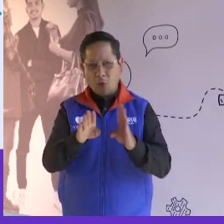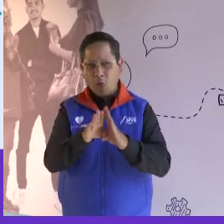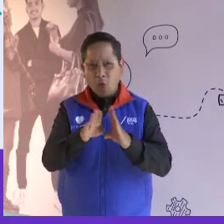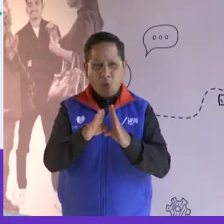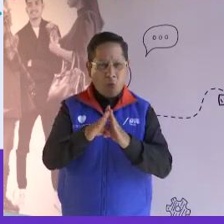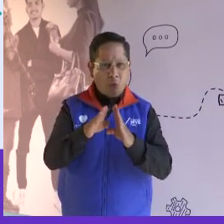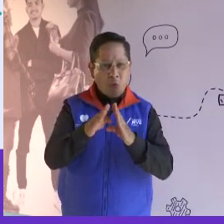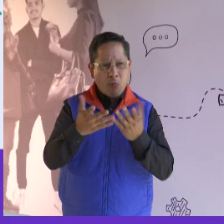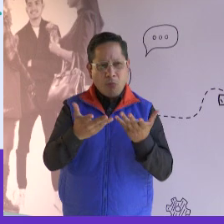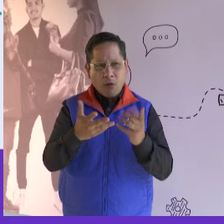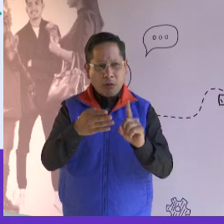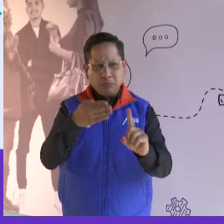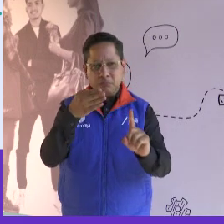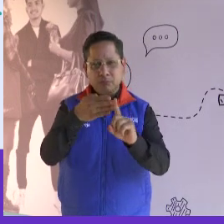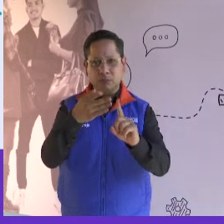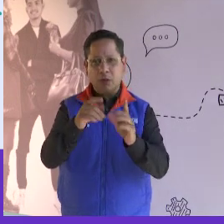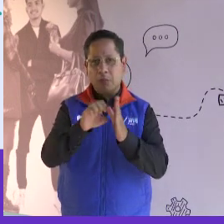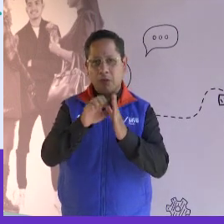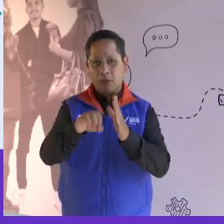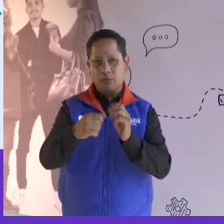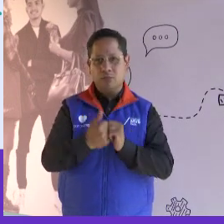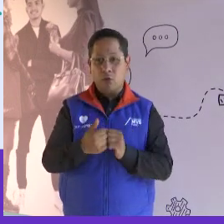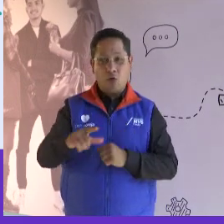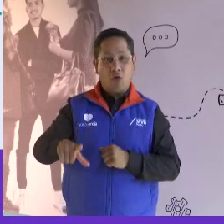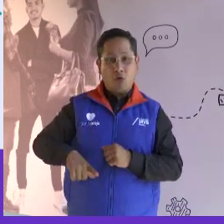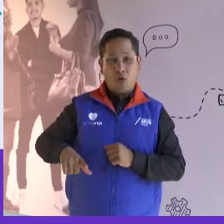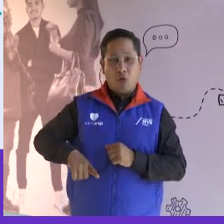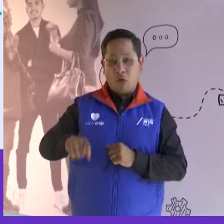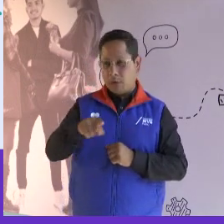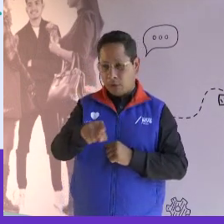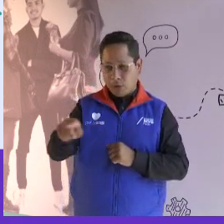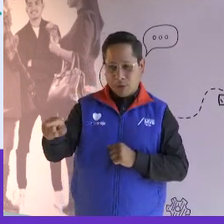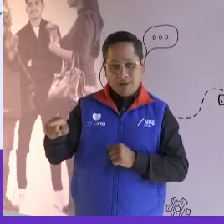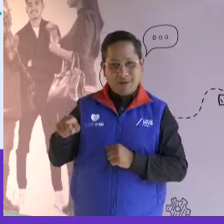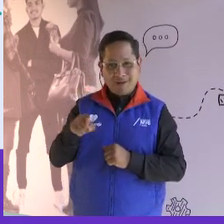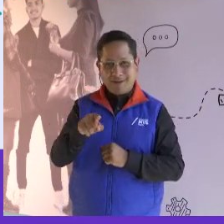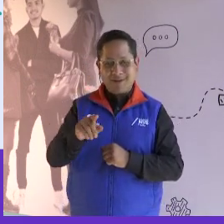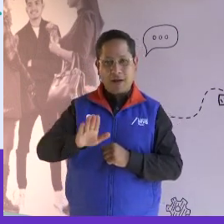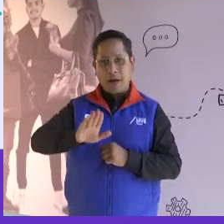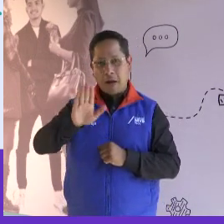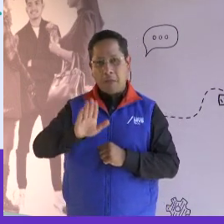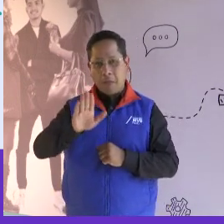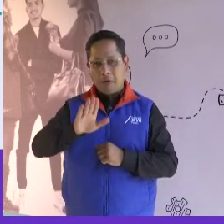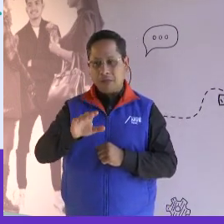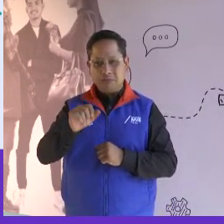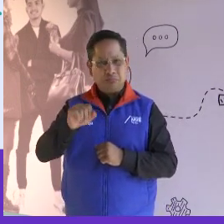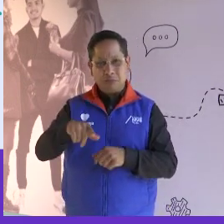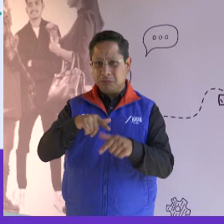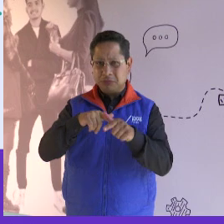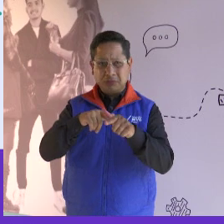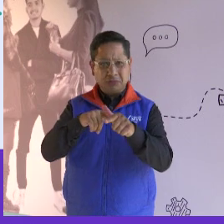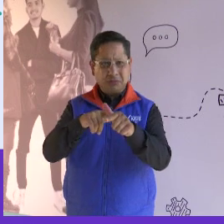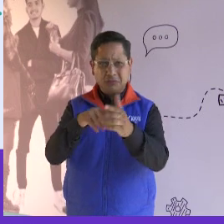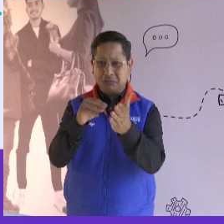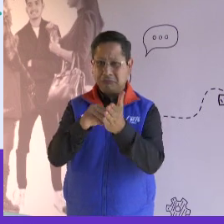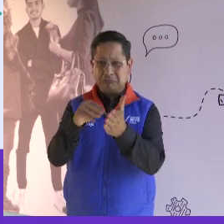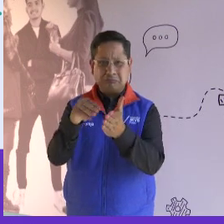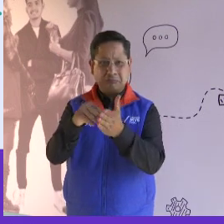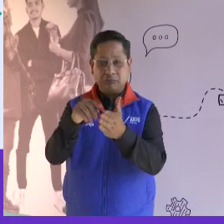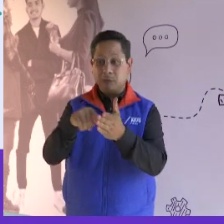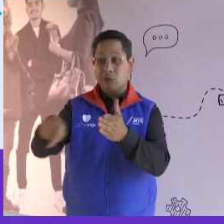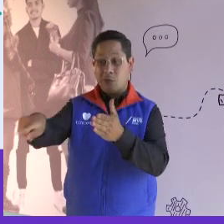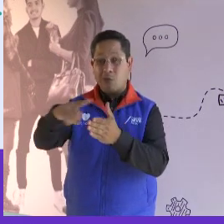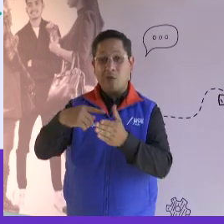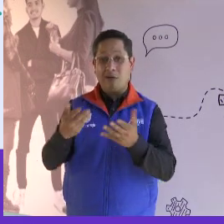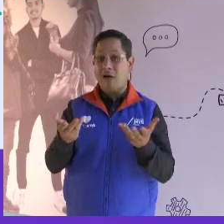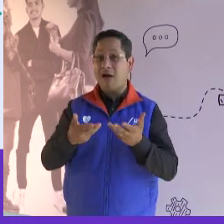los gobiernos no son monolíticos, aunque vengan del mismo color, la verdad es que son diversas, las prácticas son